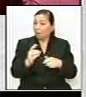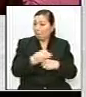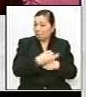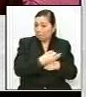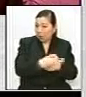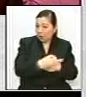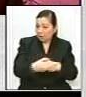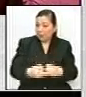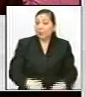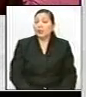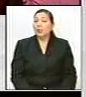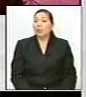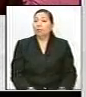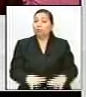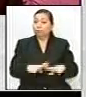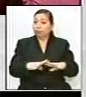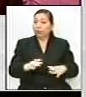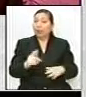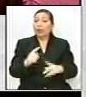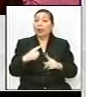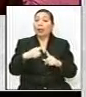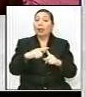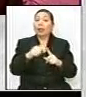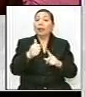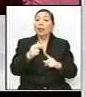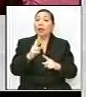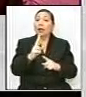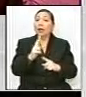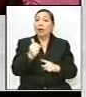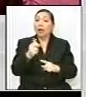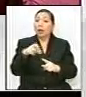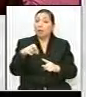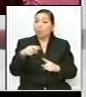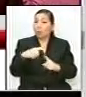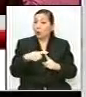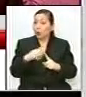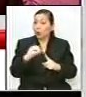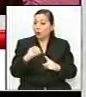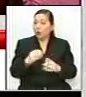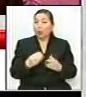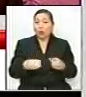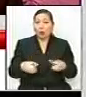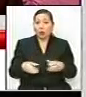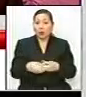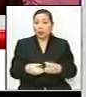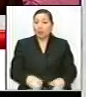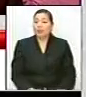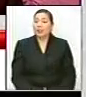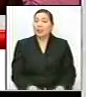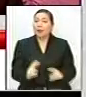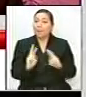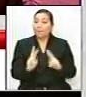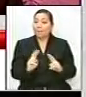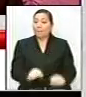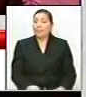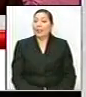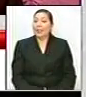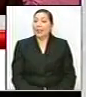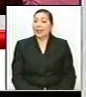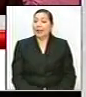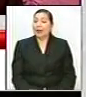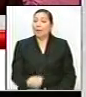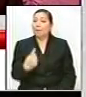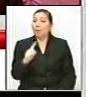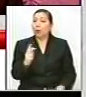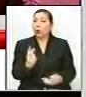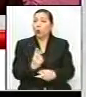descentralizada y audiencia pública en la ciudad de Tarapoto para tratar sobre la implementación de los comités de vigilancia para